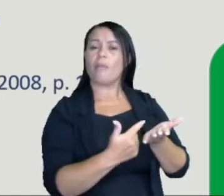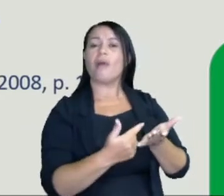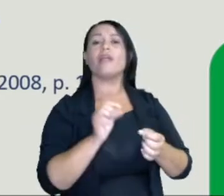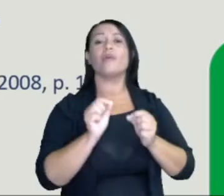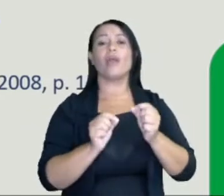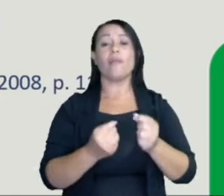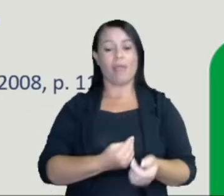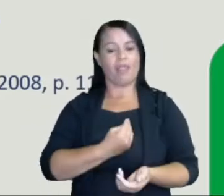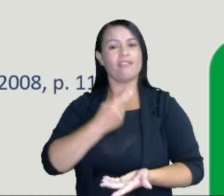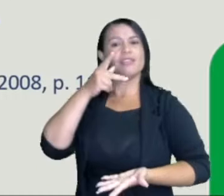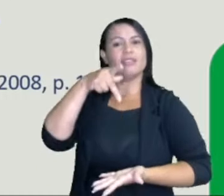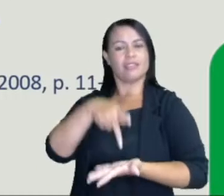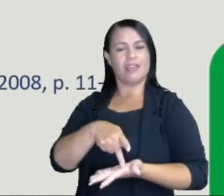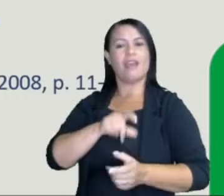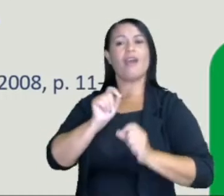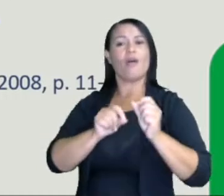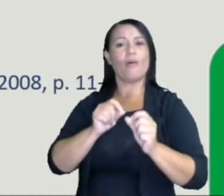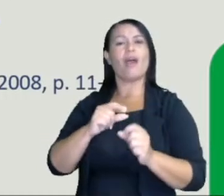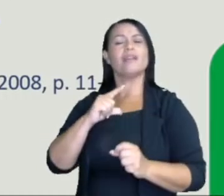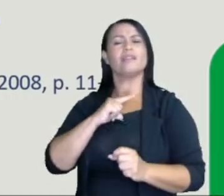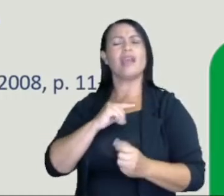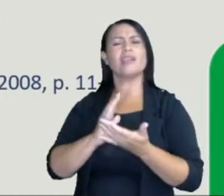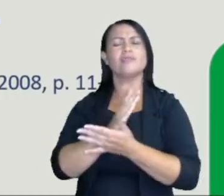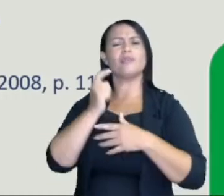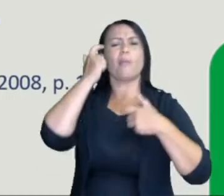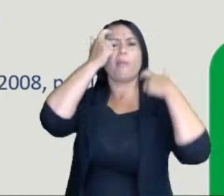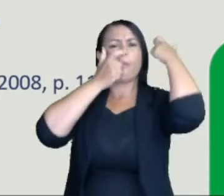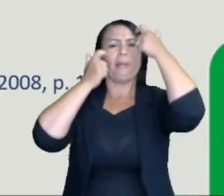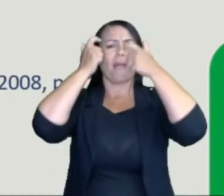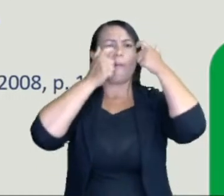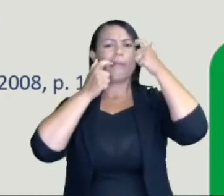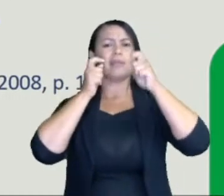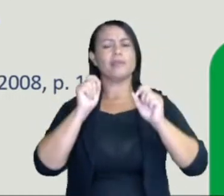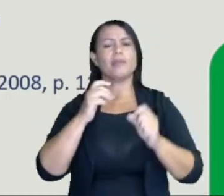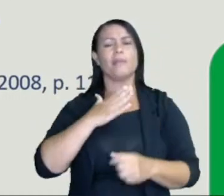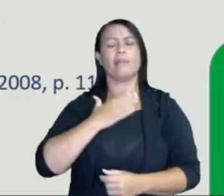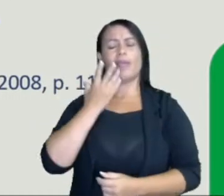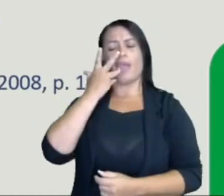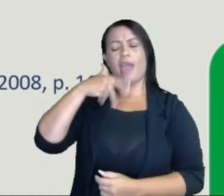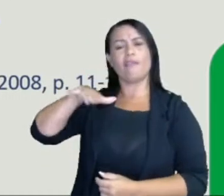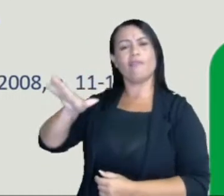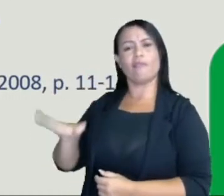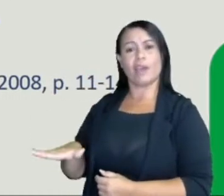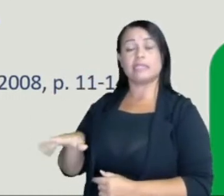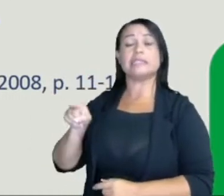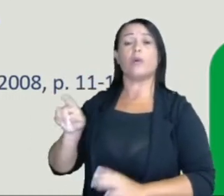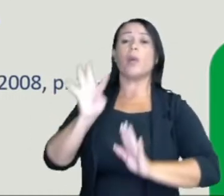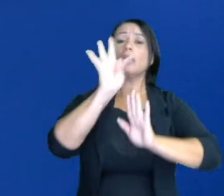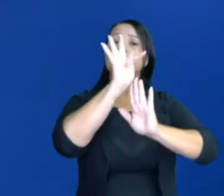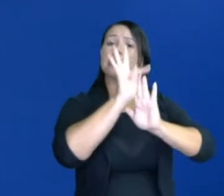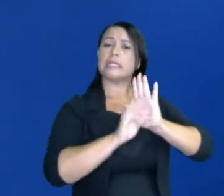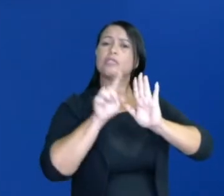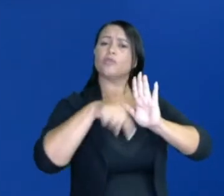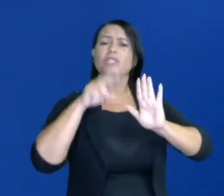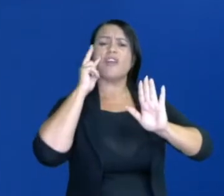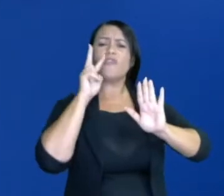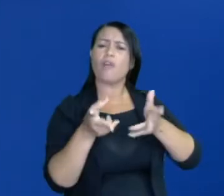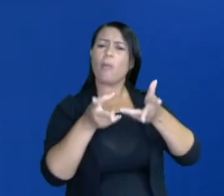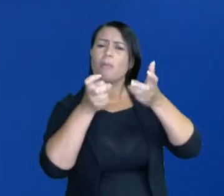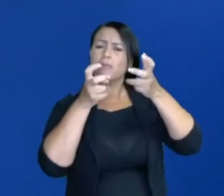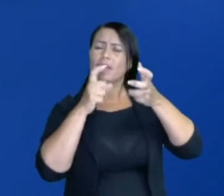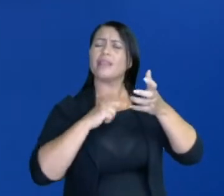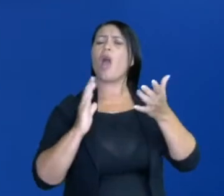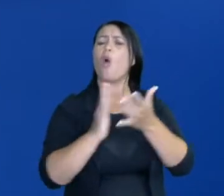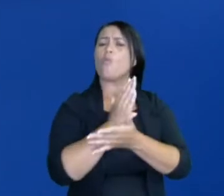real constituyó una de las preocupaciones más fuertes de mi infância. Então, nesse texto, vocês vão ver que tem